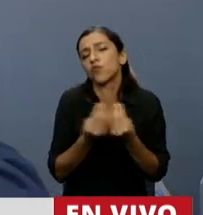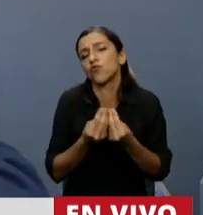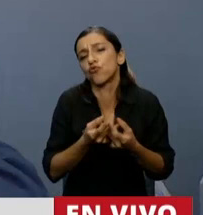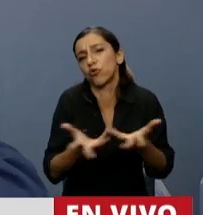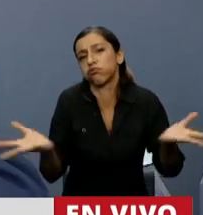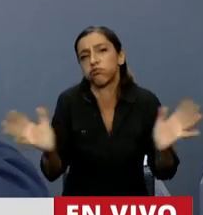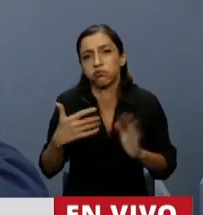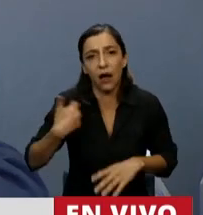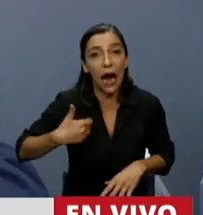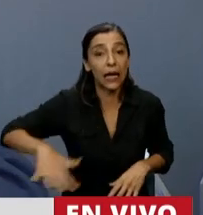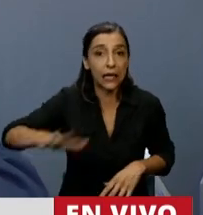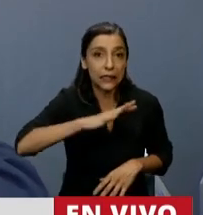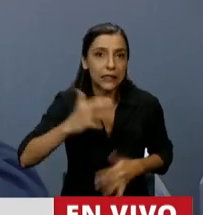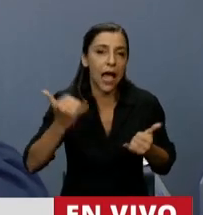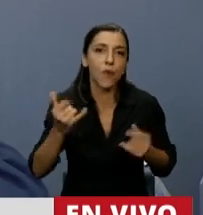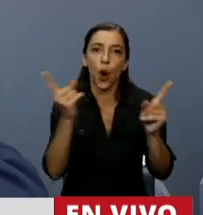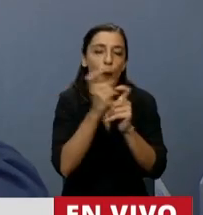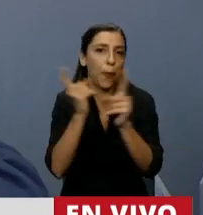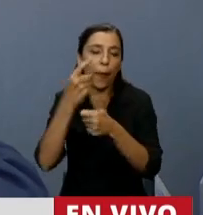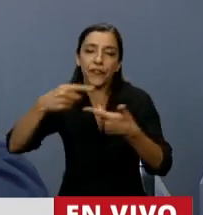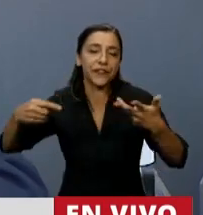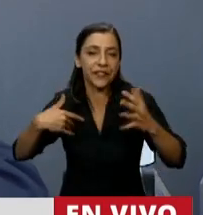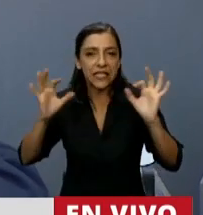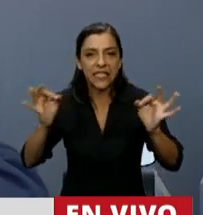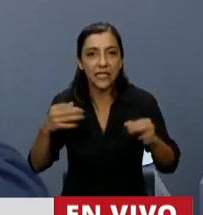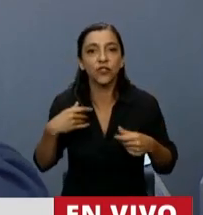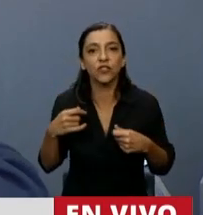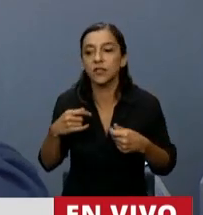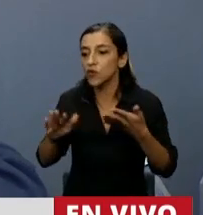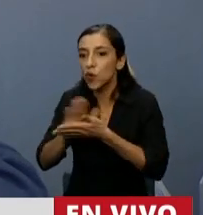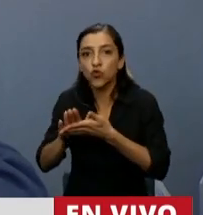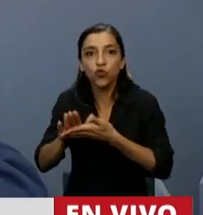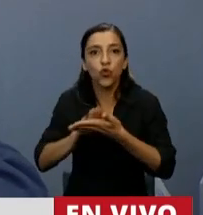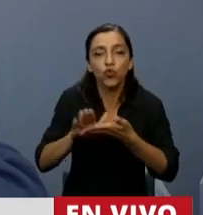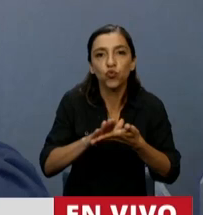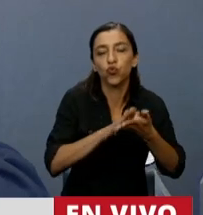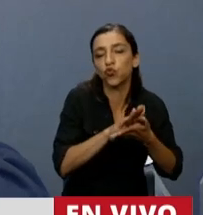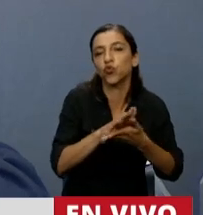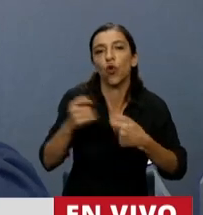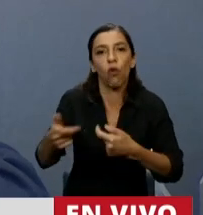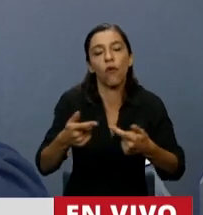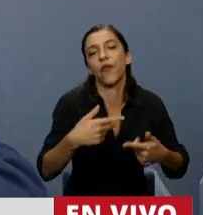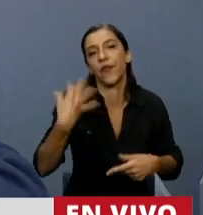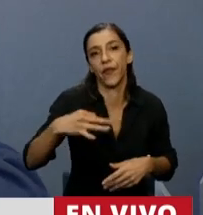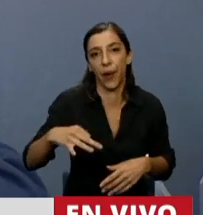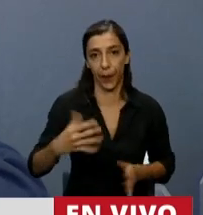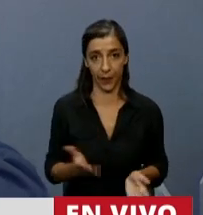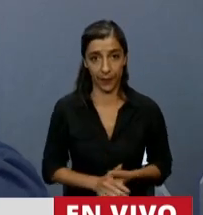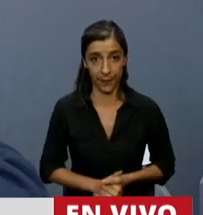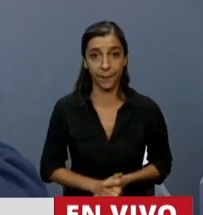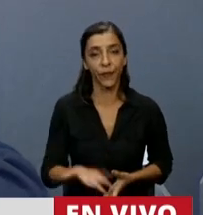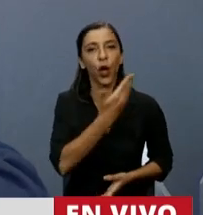argentinos y que tienen que tener una solución, que hay faltas de política por parte del Gobierno Nacional en atender